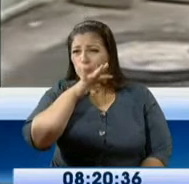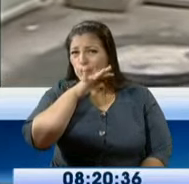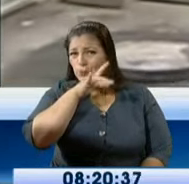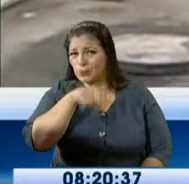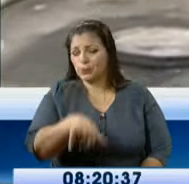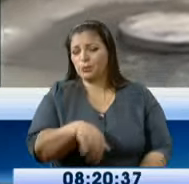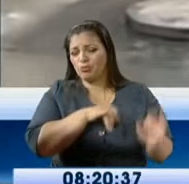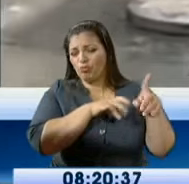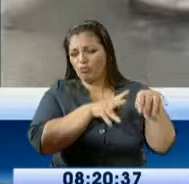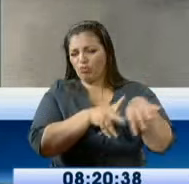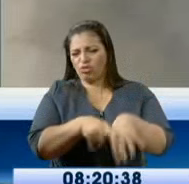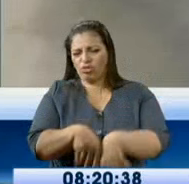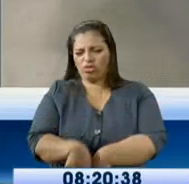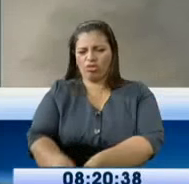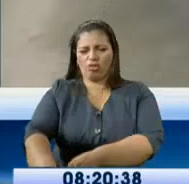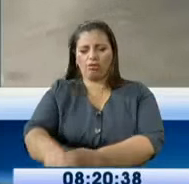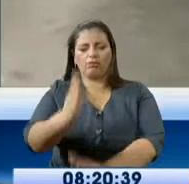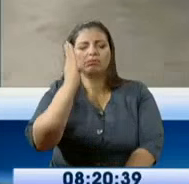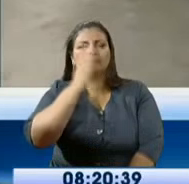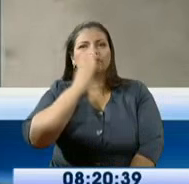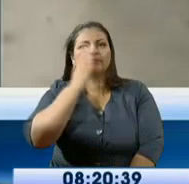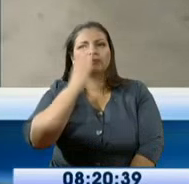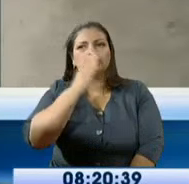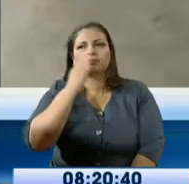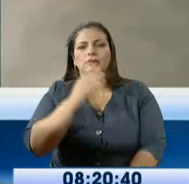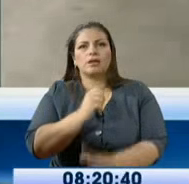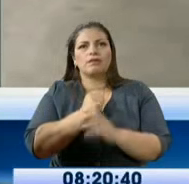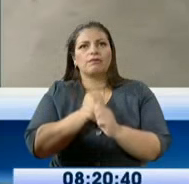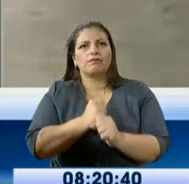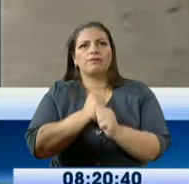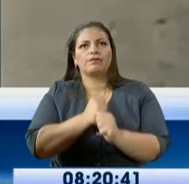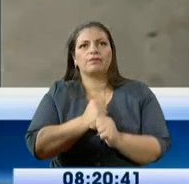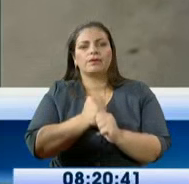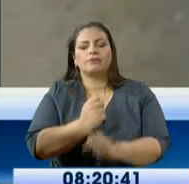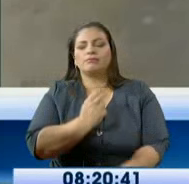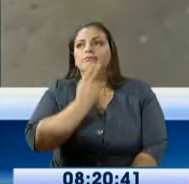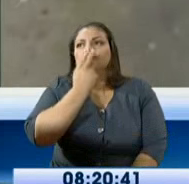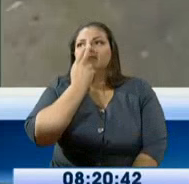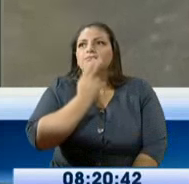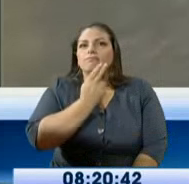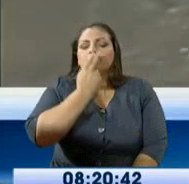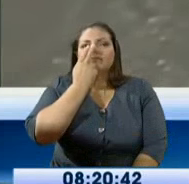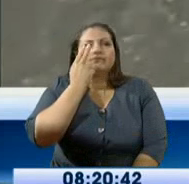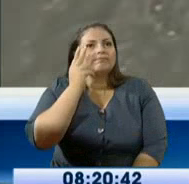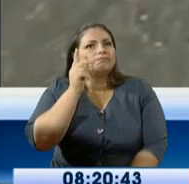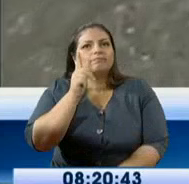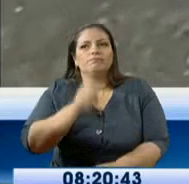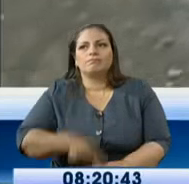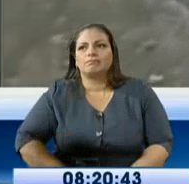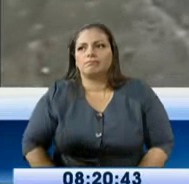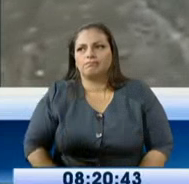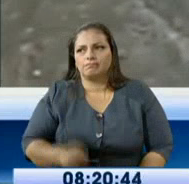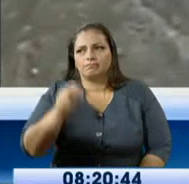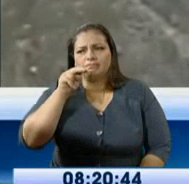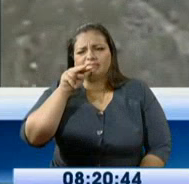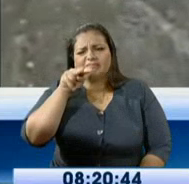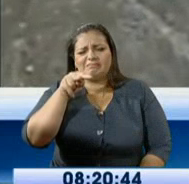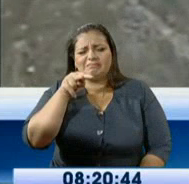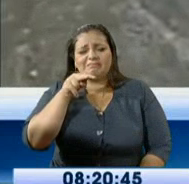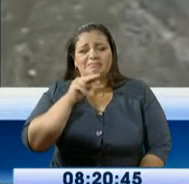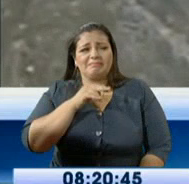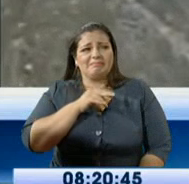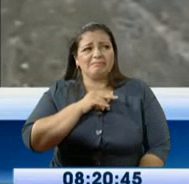la cooperativa 8 de Julio. La pestilencia es insoportable. Miren ustedes, solamente imagínenlo. Aquí hay personas que